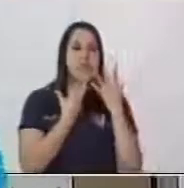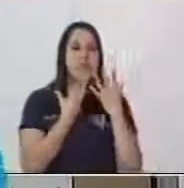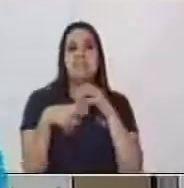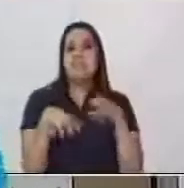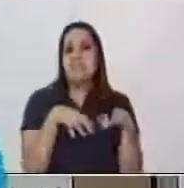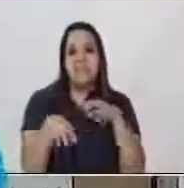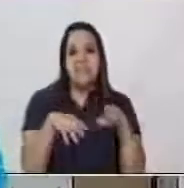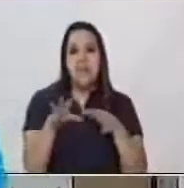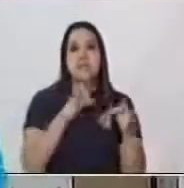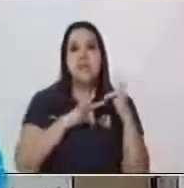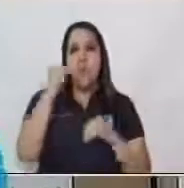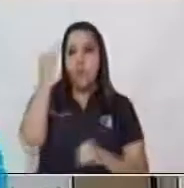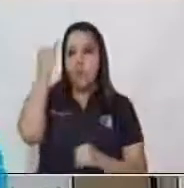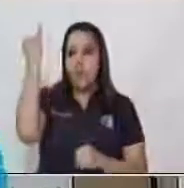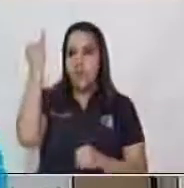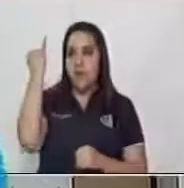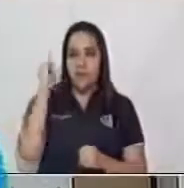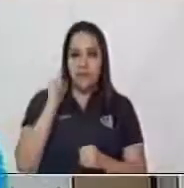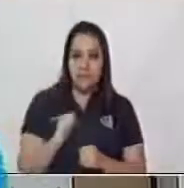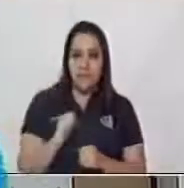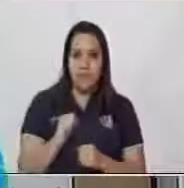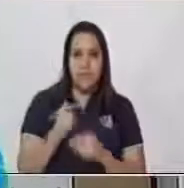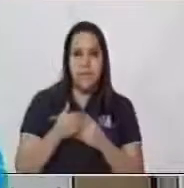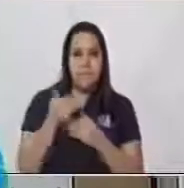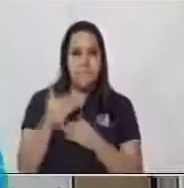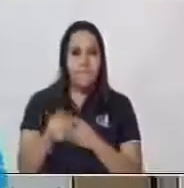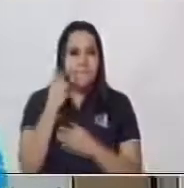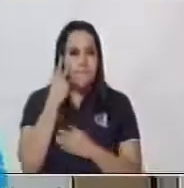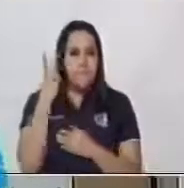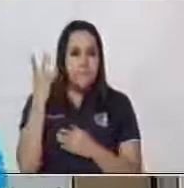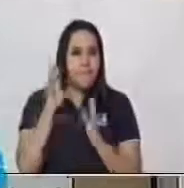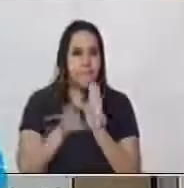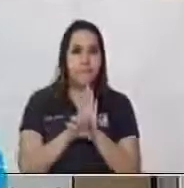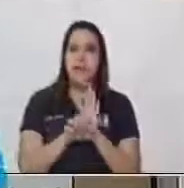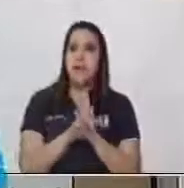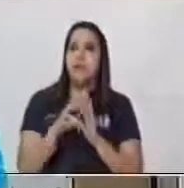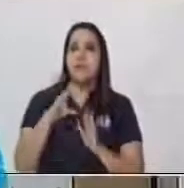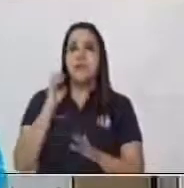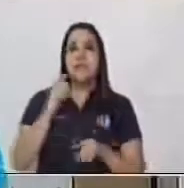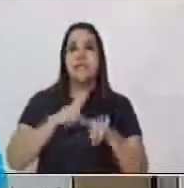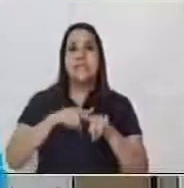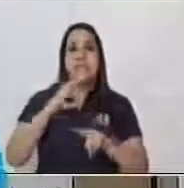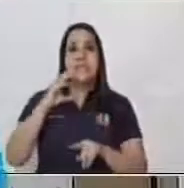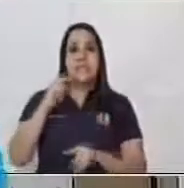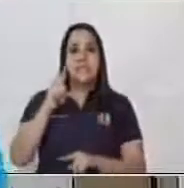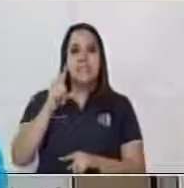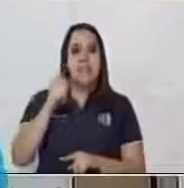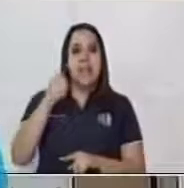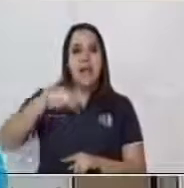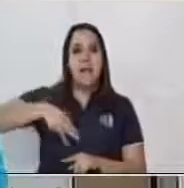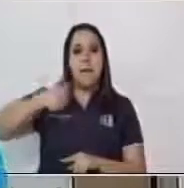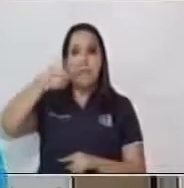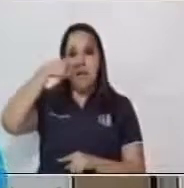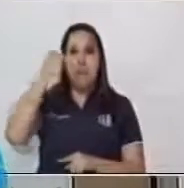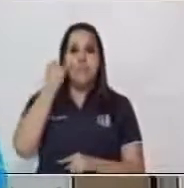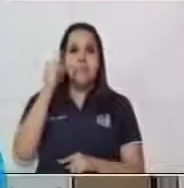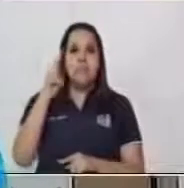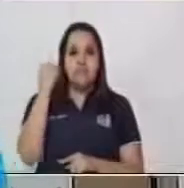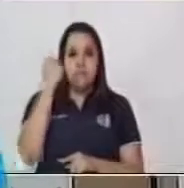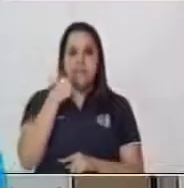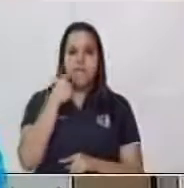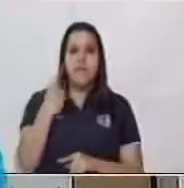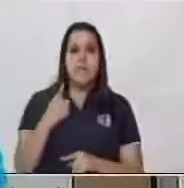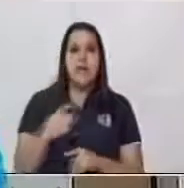e ideas. Más adelante vamos a ver ejemplos sobre estas. Las exclamativas que expresan